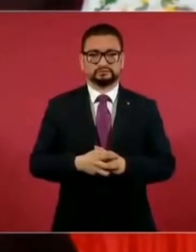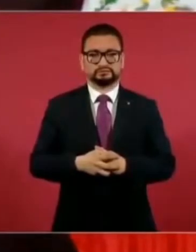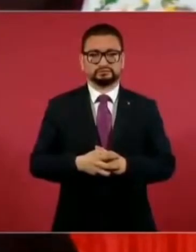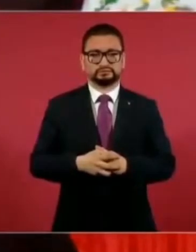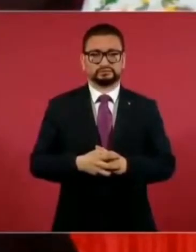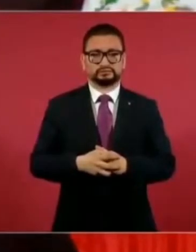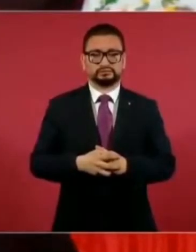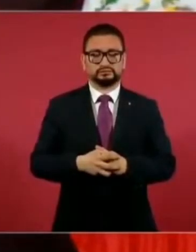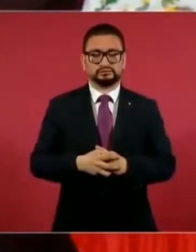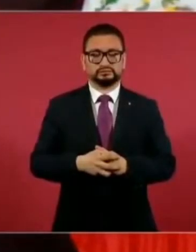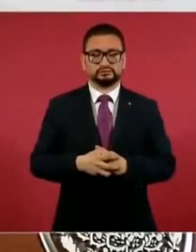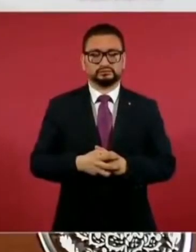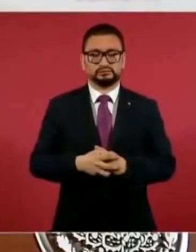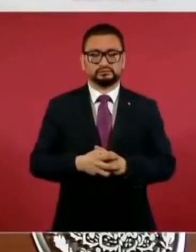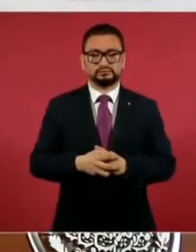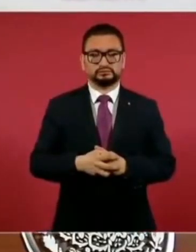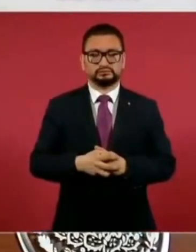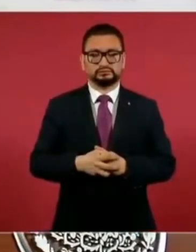cuando